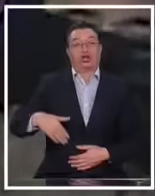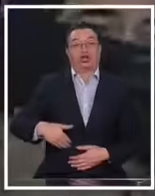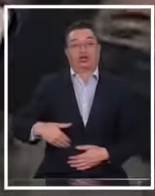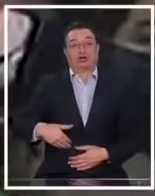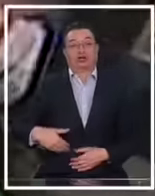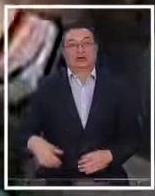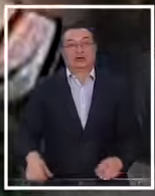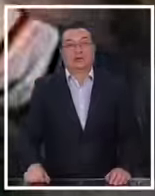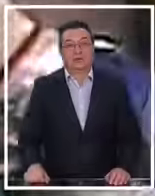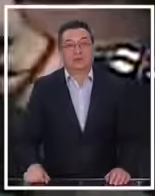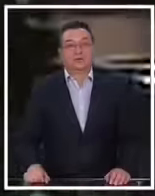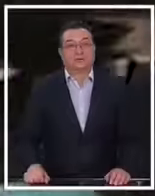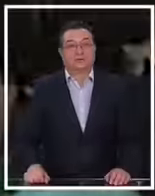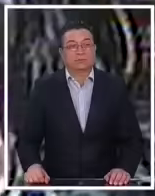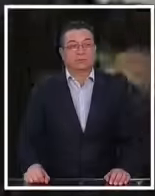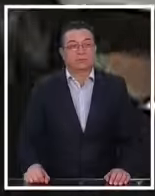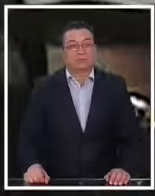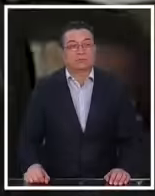besa.